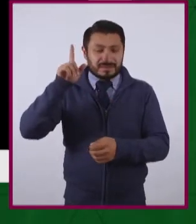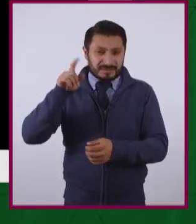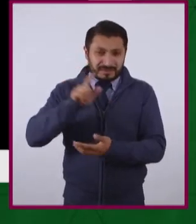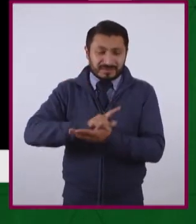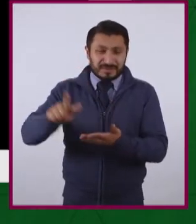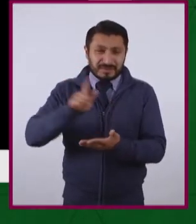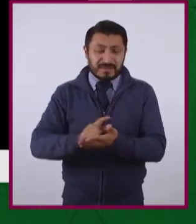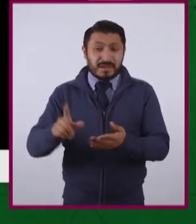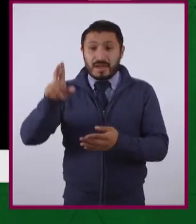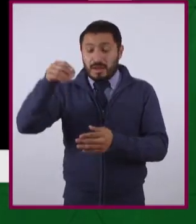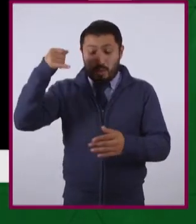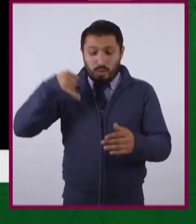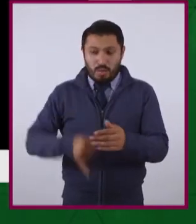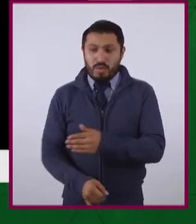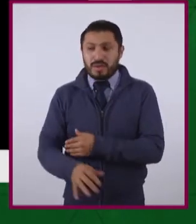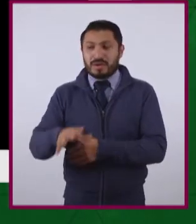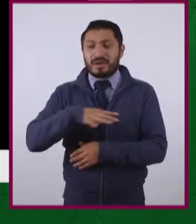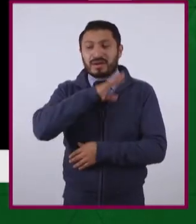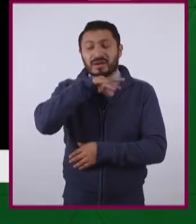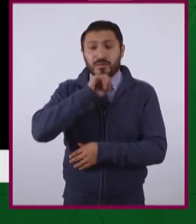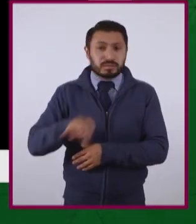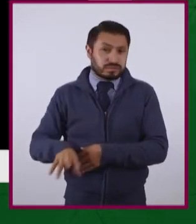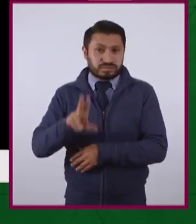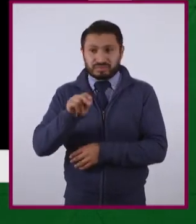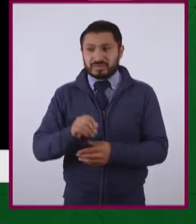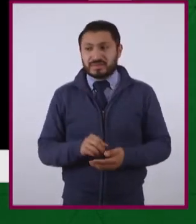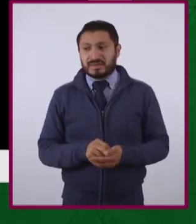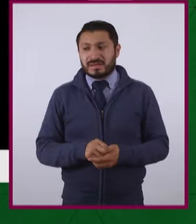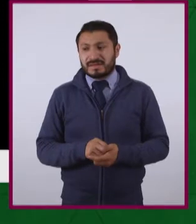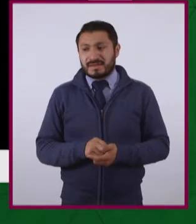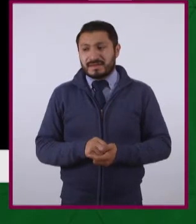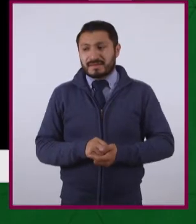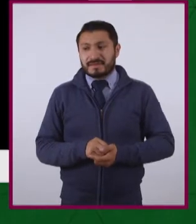calidad, y no del fondo, donde se acumulan los sedimentos.